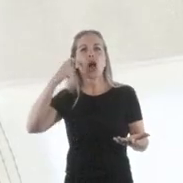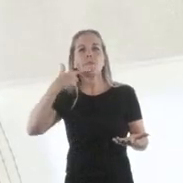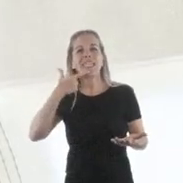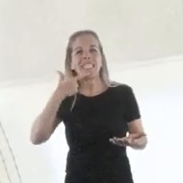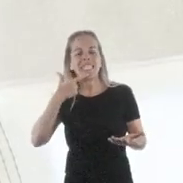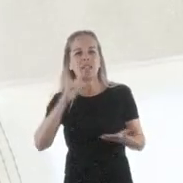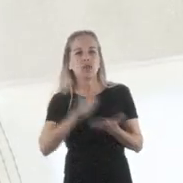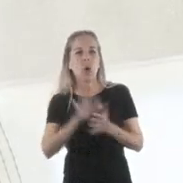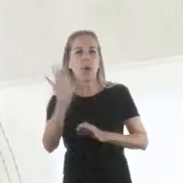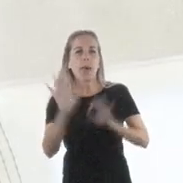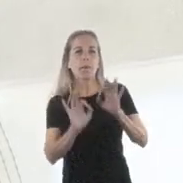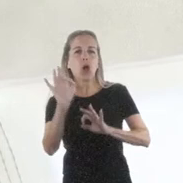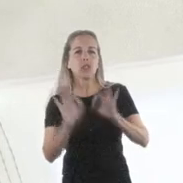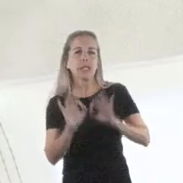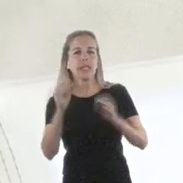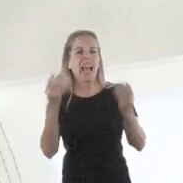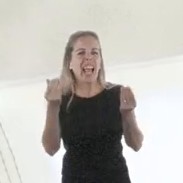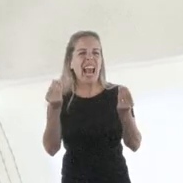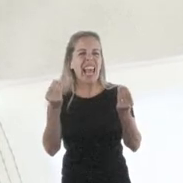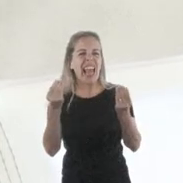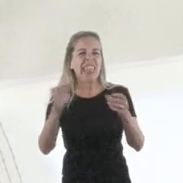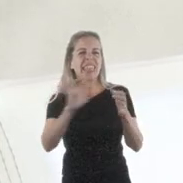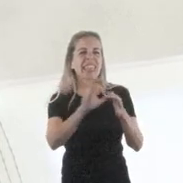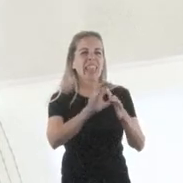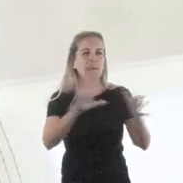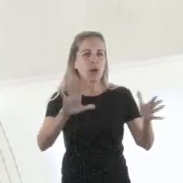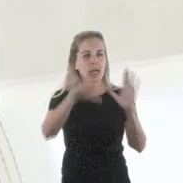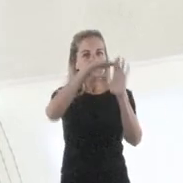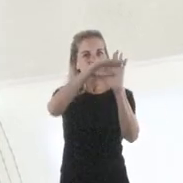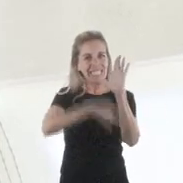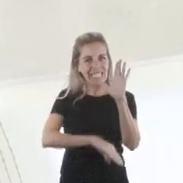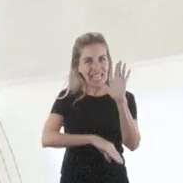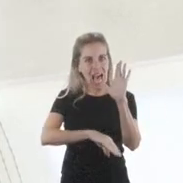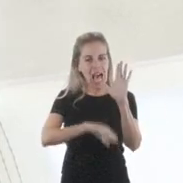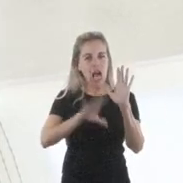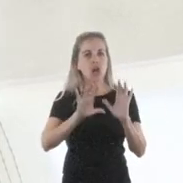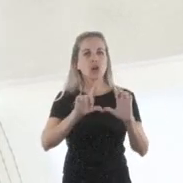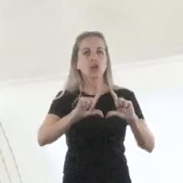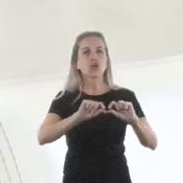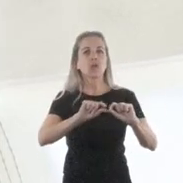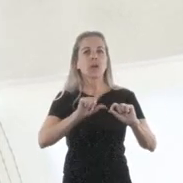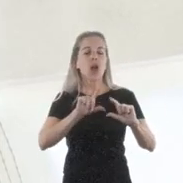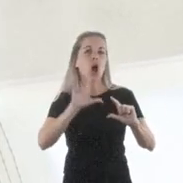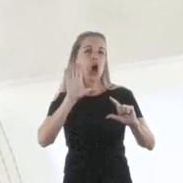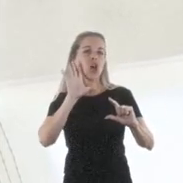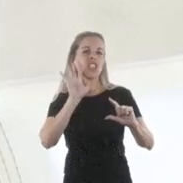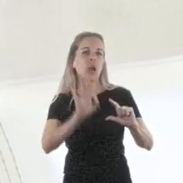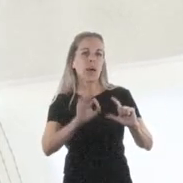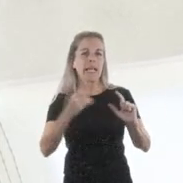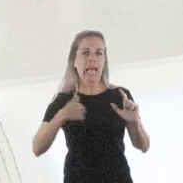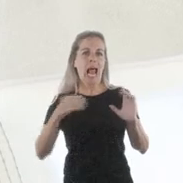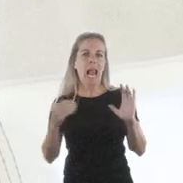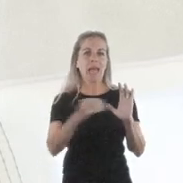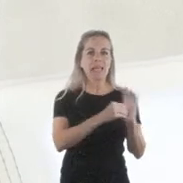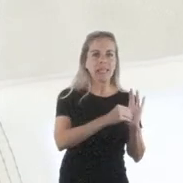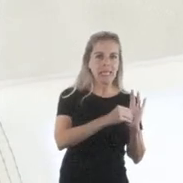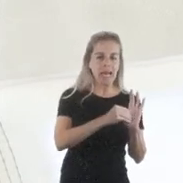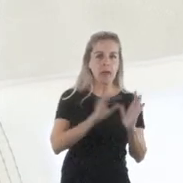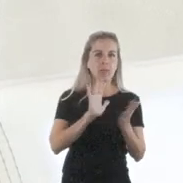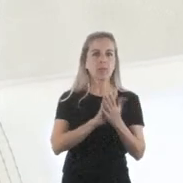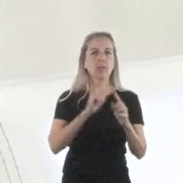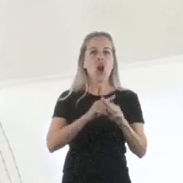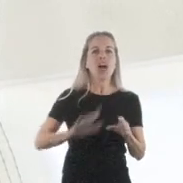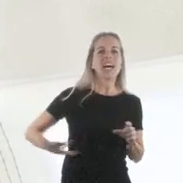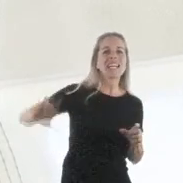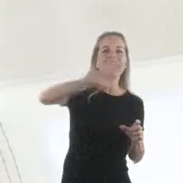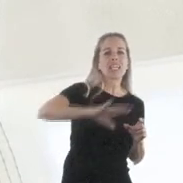calidad democrática y ubica a la Argentina en el puesto 50 en calidad democrática, sexto en la región. Esto